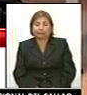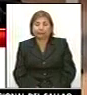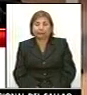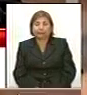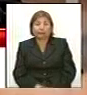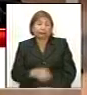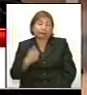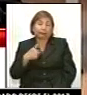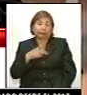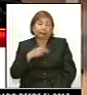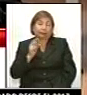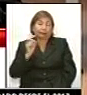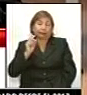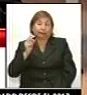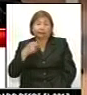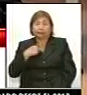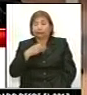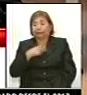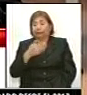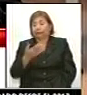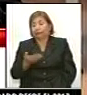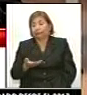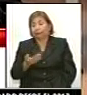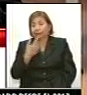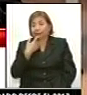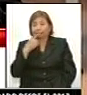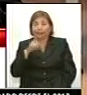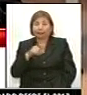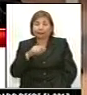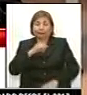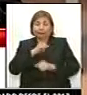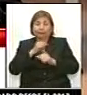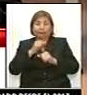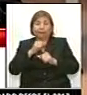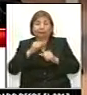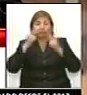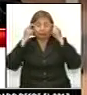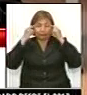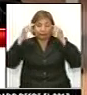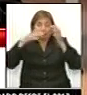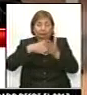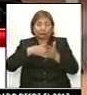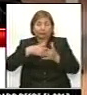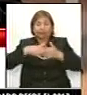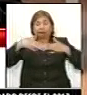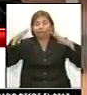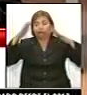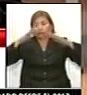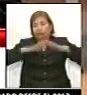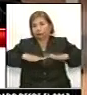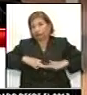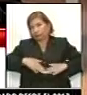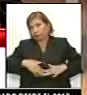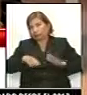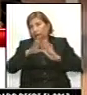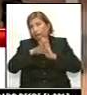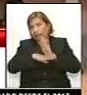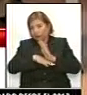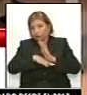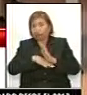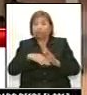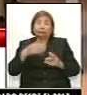y nosotros no, nosotros estamos, entonces estábamos con las defensas súper bajas, y en